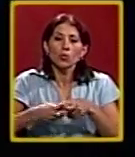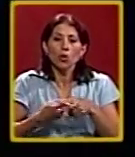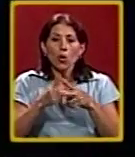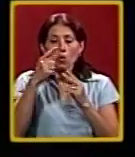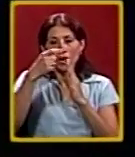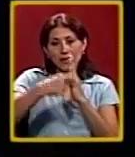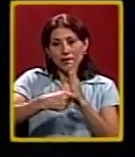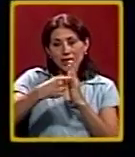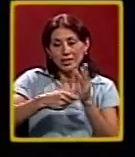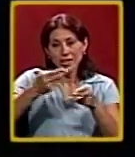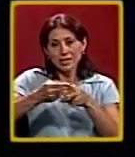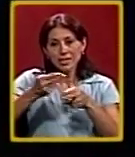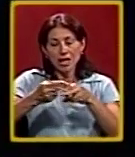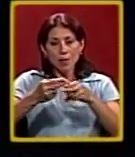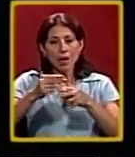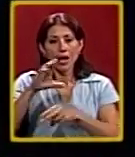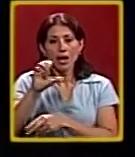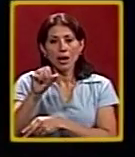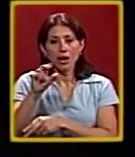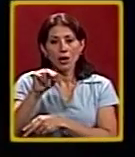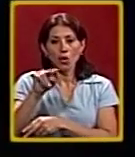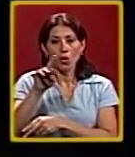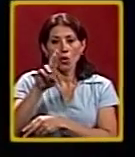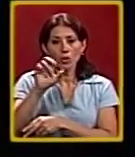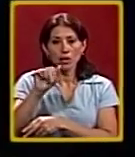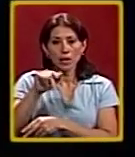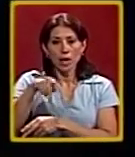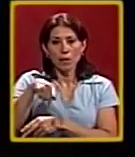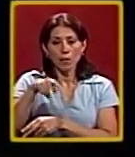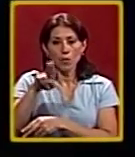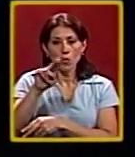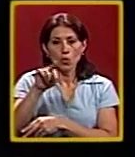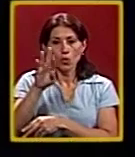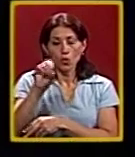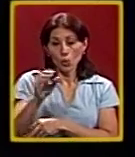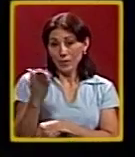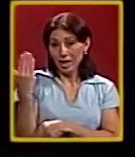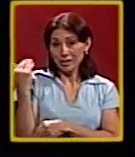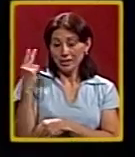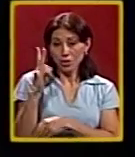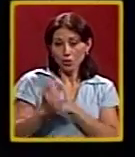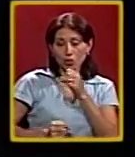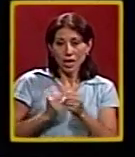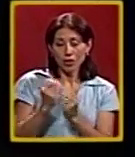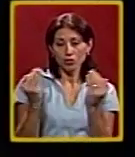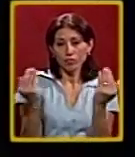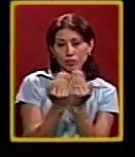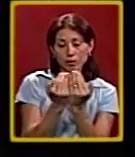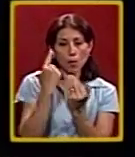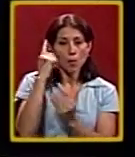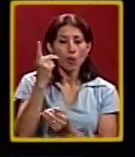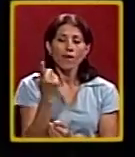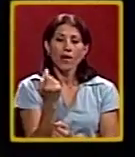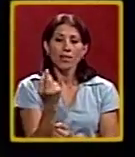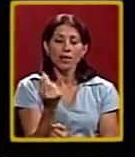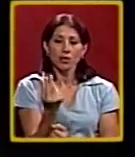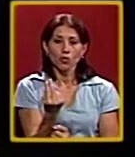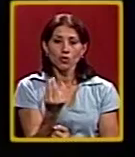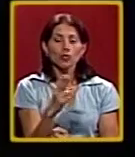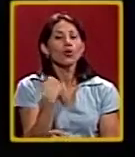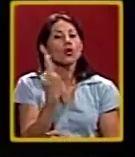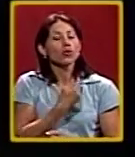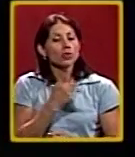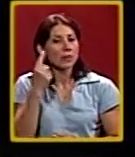Contrapunto, que cerró hace 2 años por falta de recursos. Estamos pensando